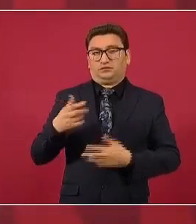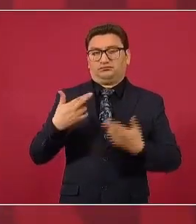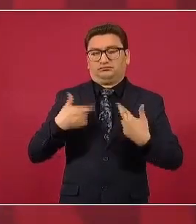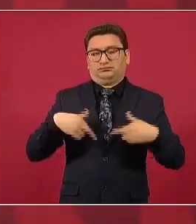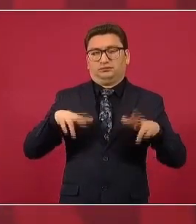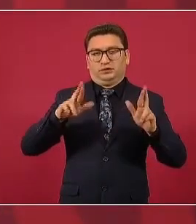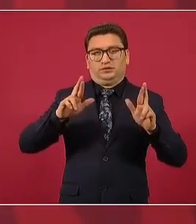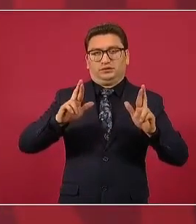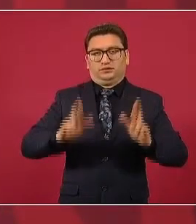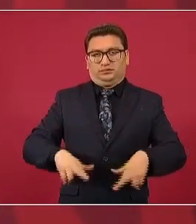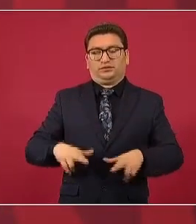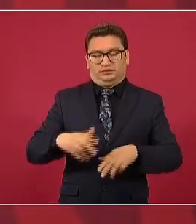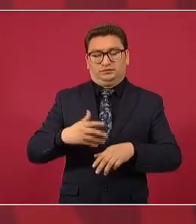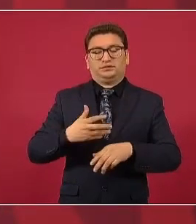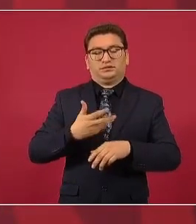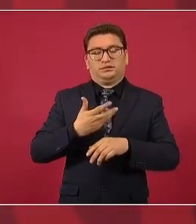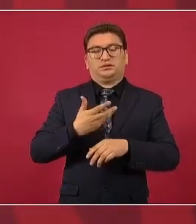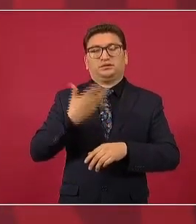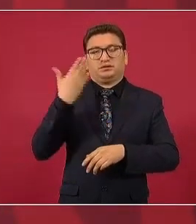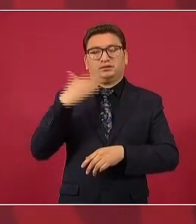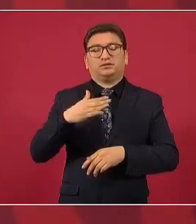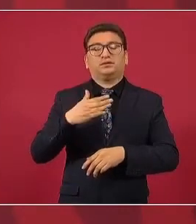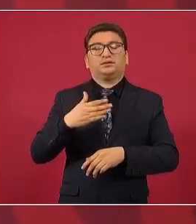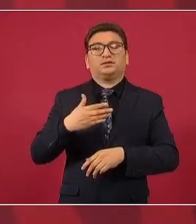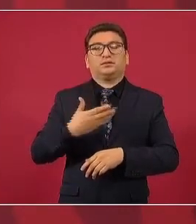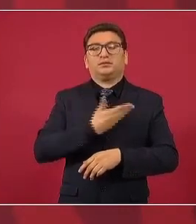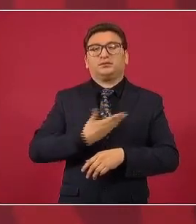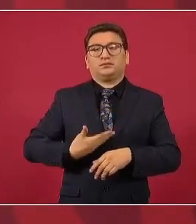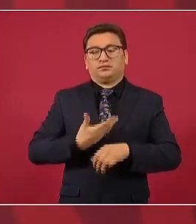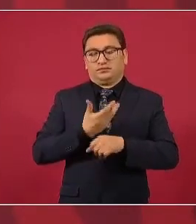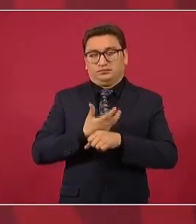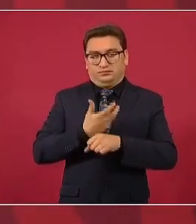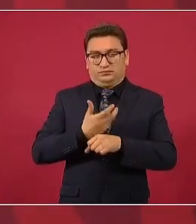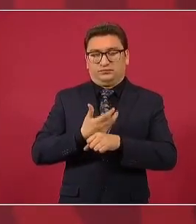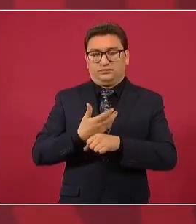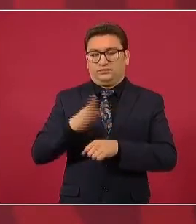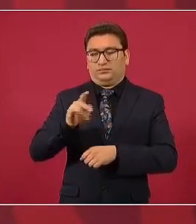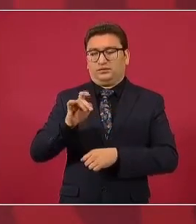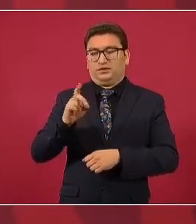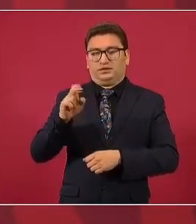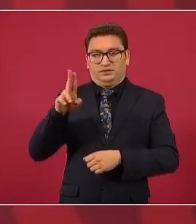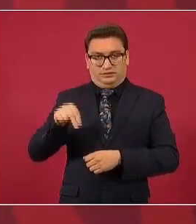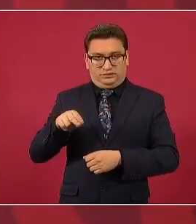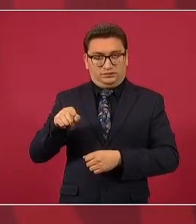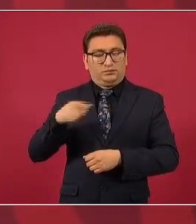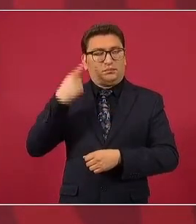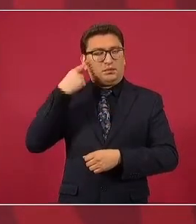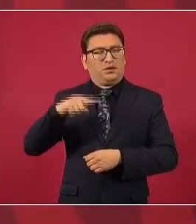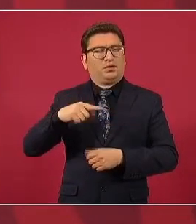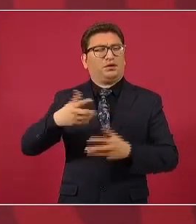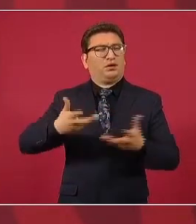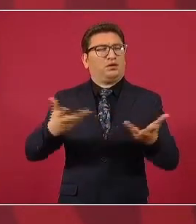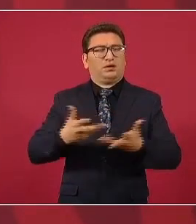representante del presidente Biden para todas las acciones en favor